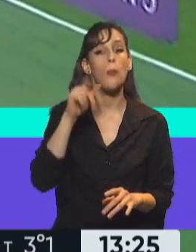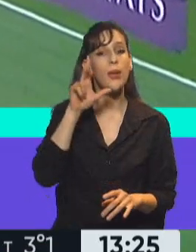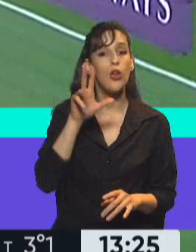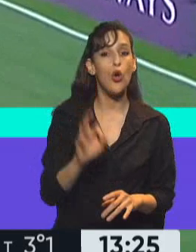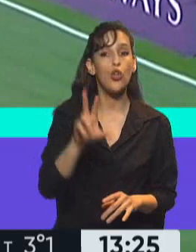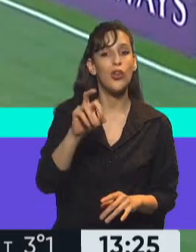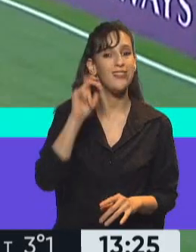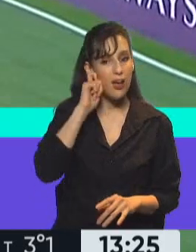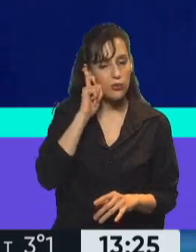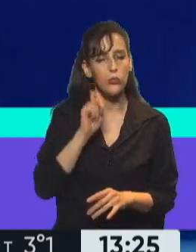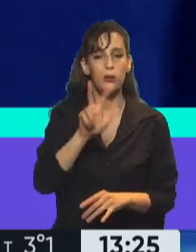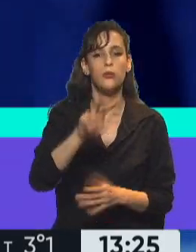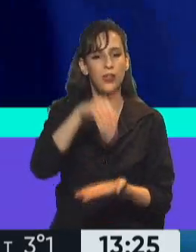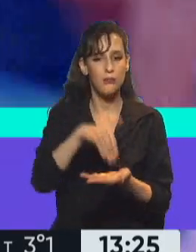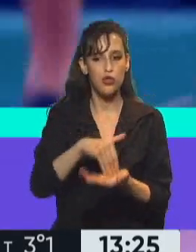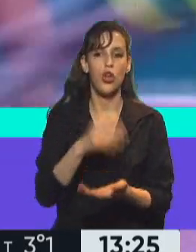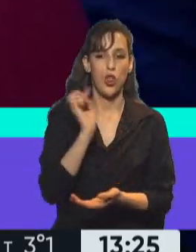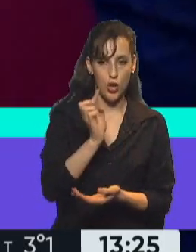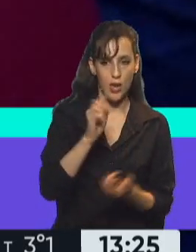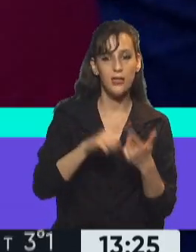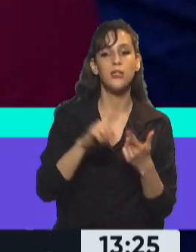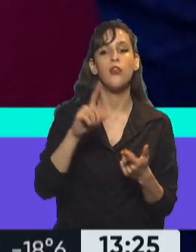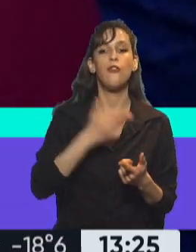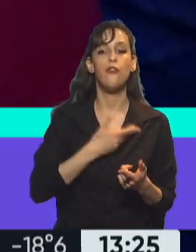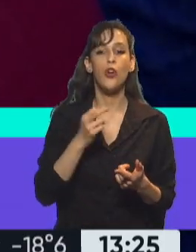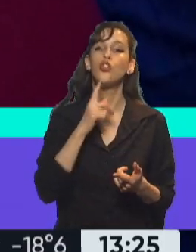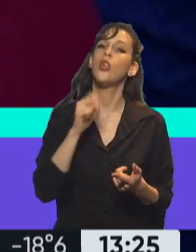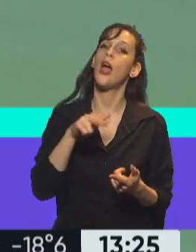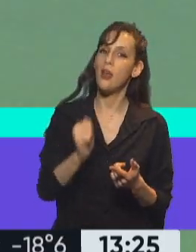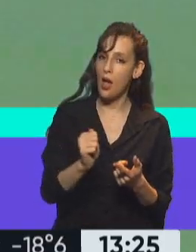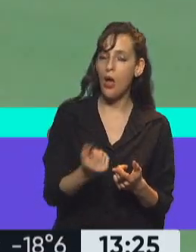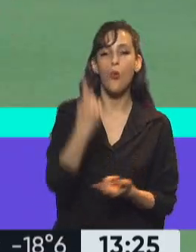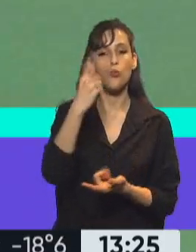3 millones de dólares. Agustín Fontana, hace 4 meses,